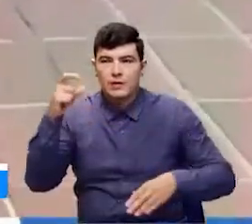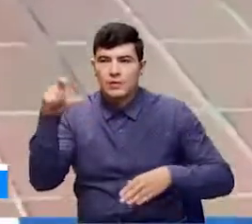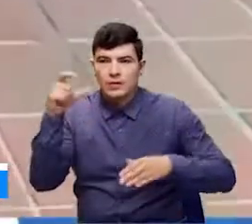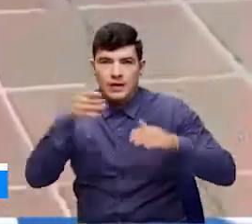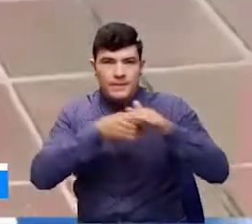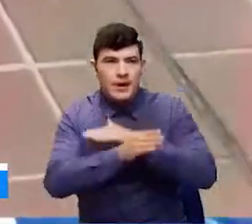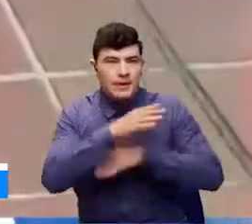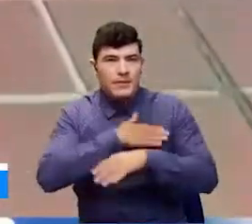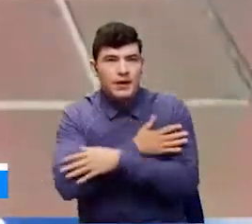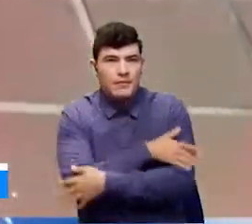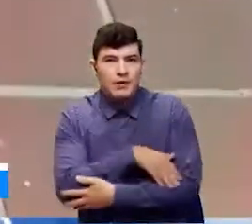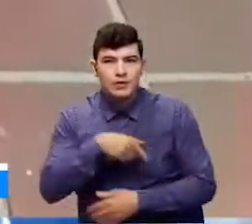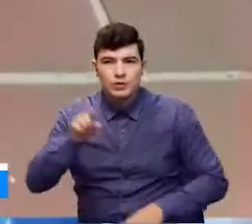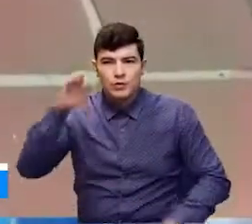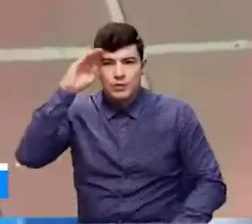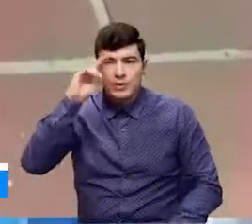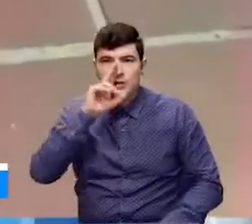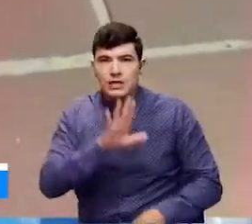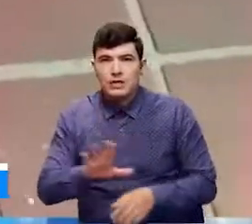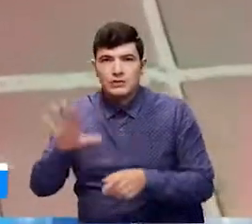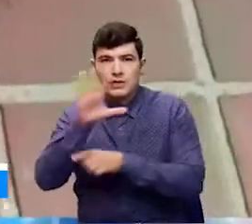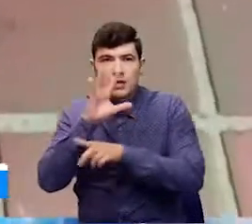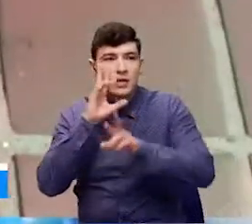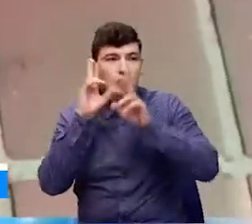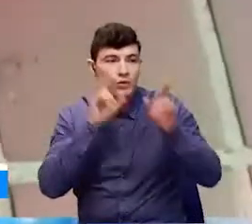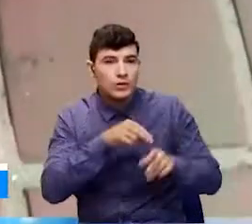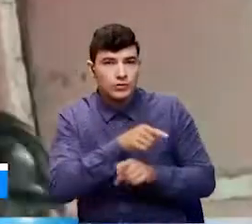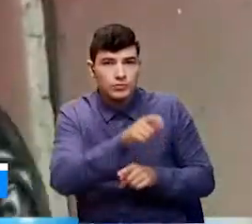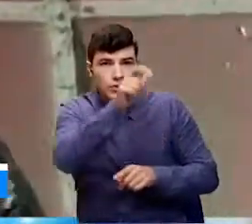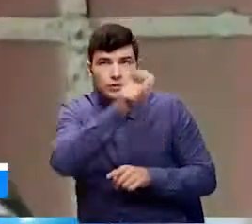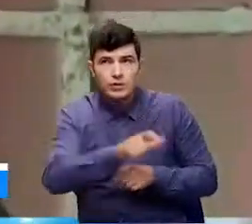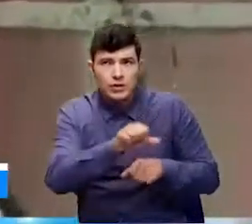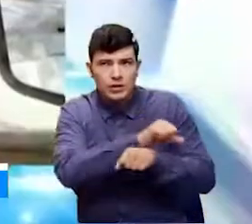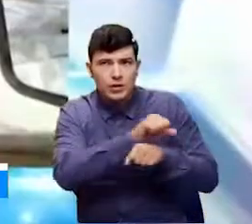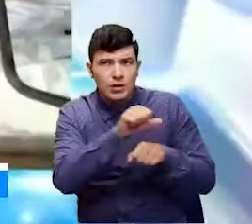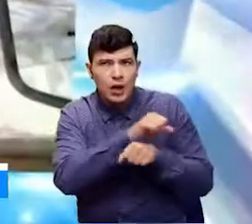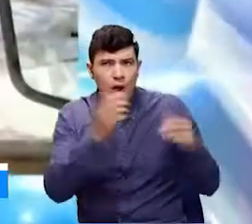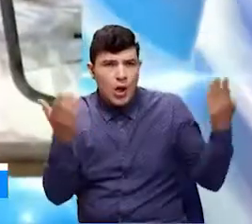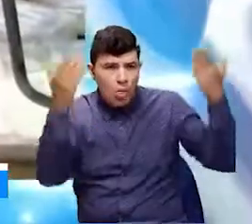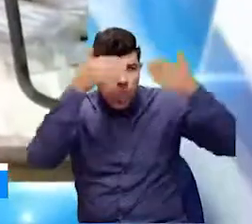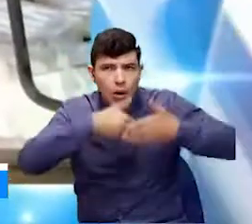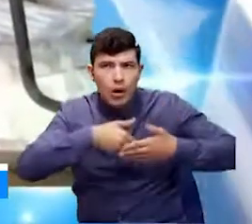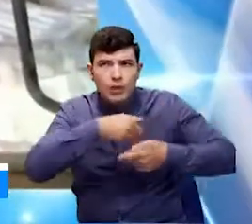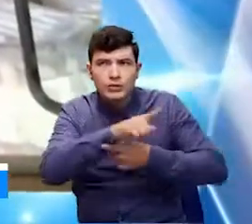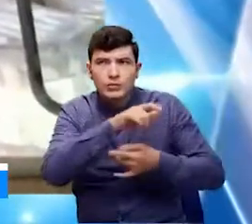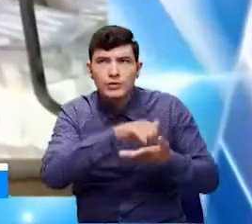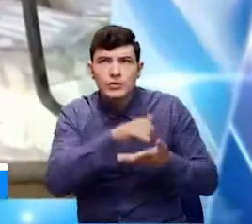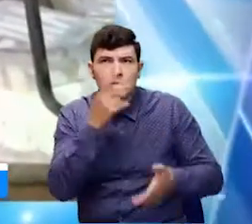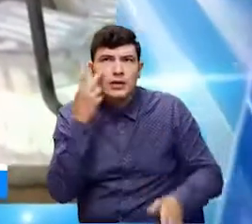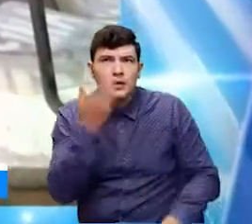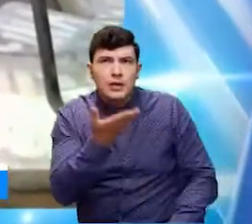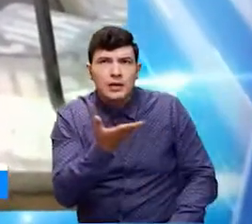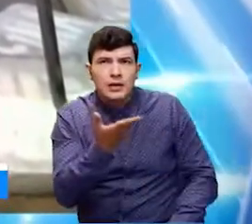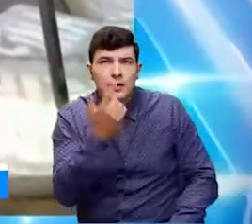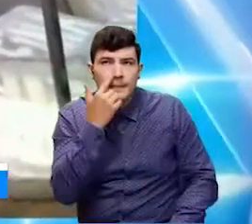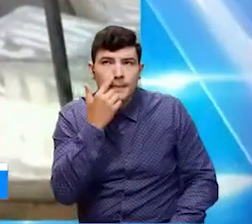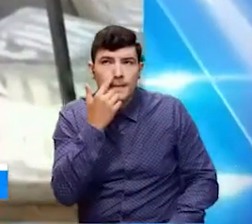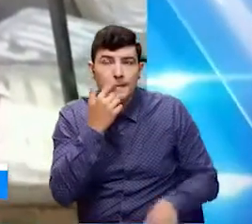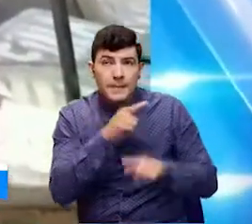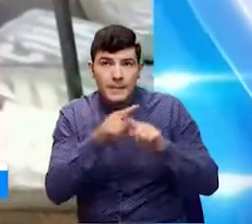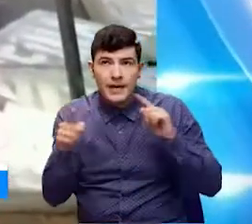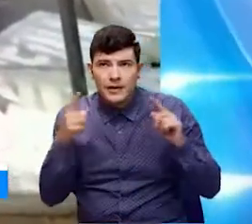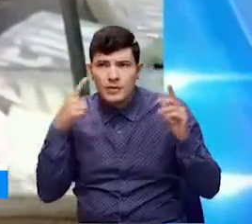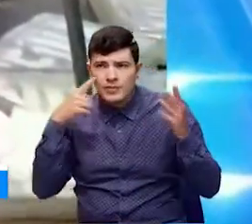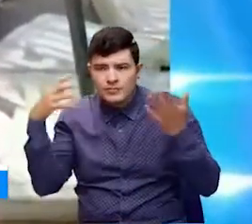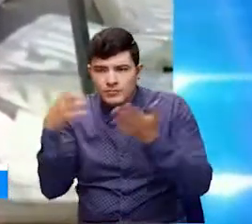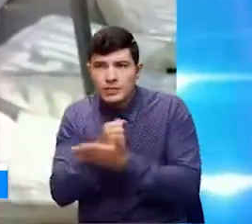de Tránsito y Transporte ha señalado que pues el conductor llevaba bien escondido este cargamento de droga, pero sin embargo el